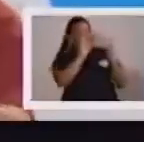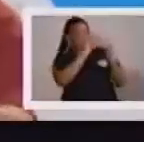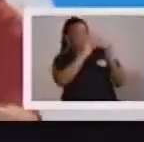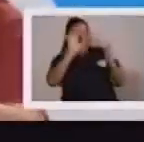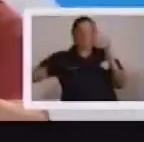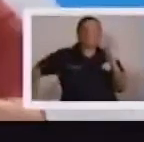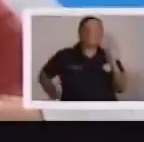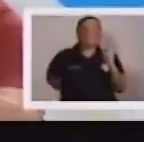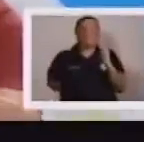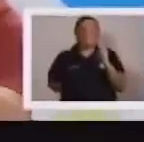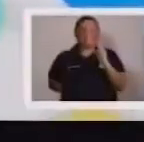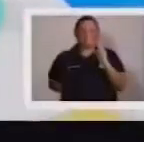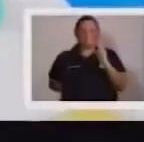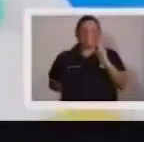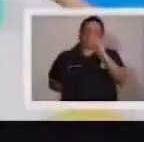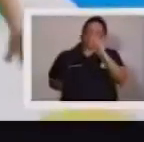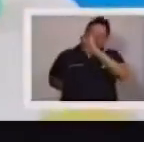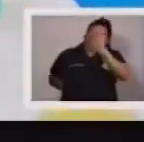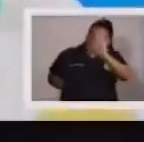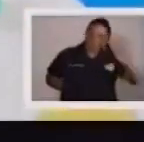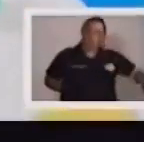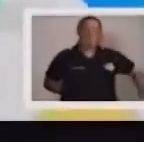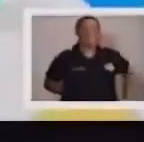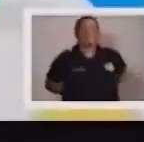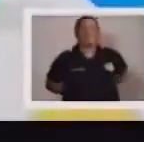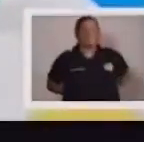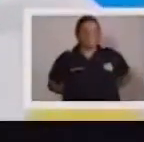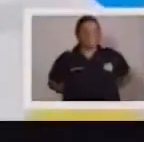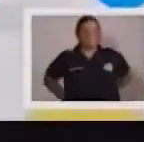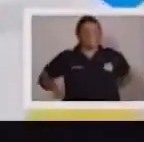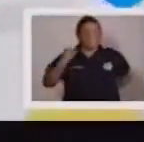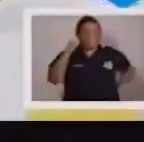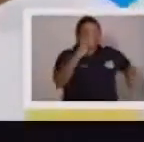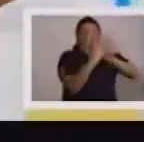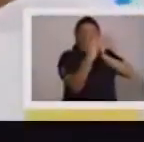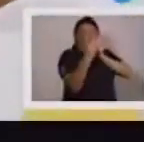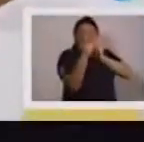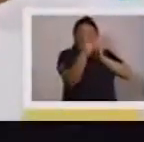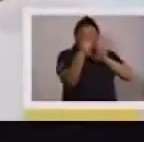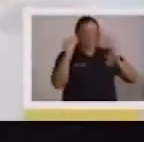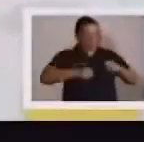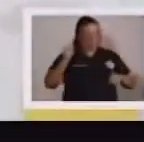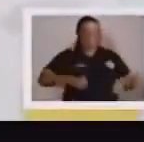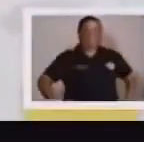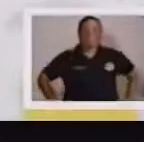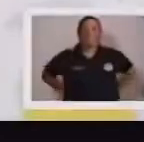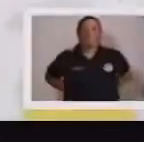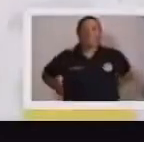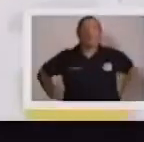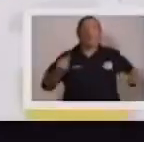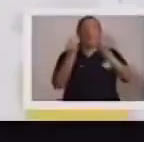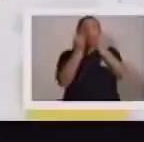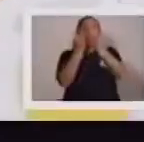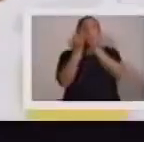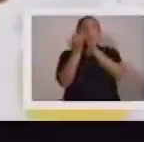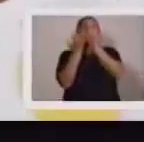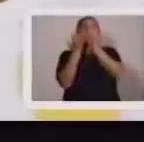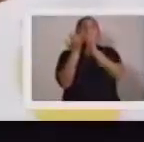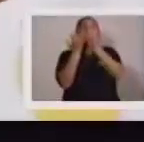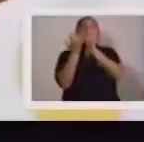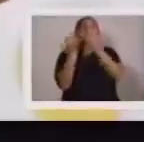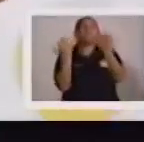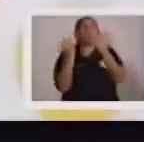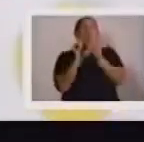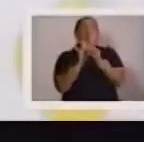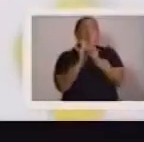ya me voy. Yo también. El de los anillos. El de los anillos, ¿a dónde lo llevamos? Manos a la